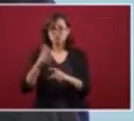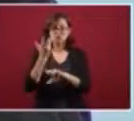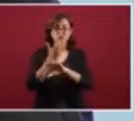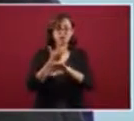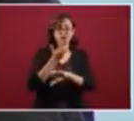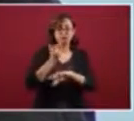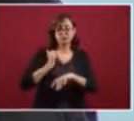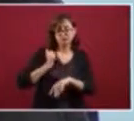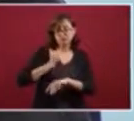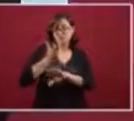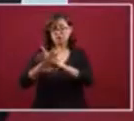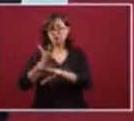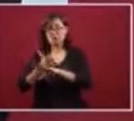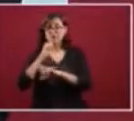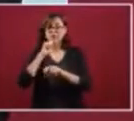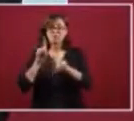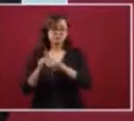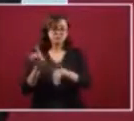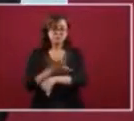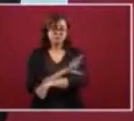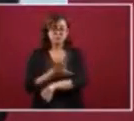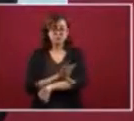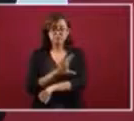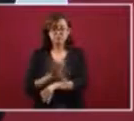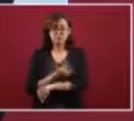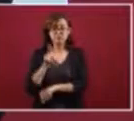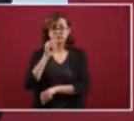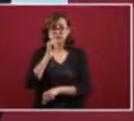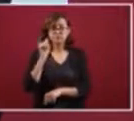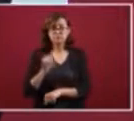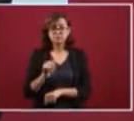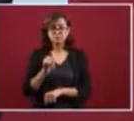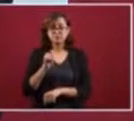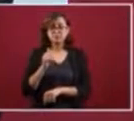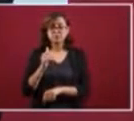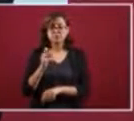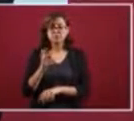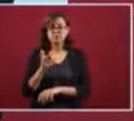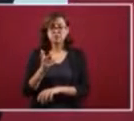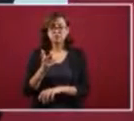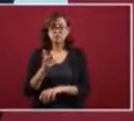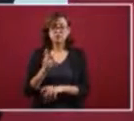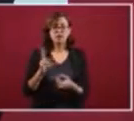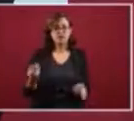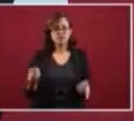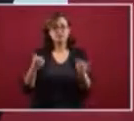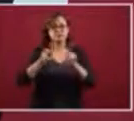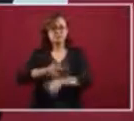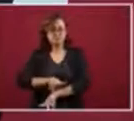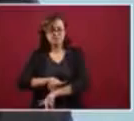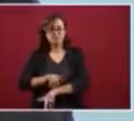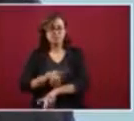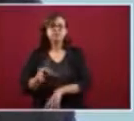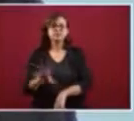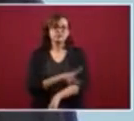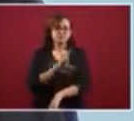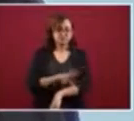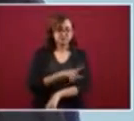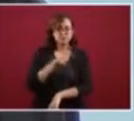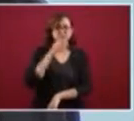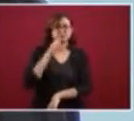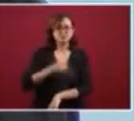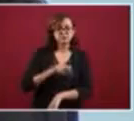Unidos, como de la electrónica, en Italia, y la electrónica Honeywell en los Estados Unidos, se hicieran todas las